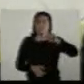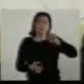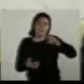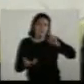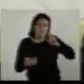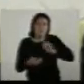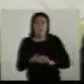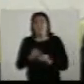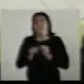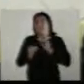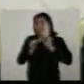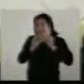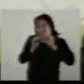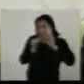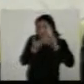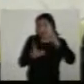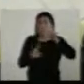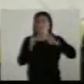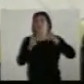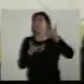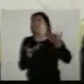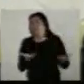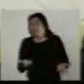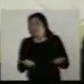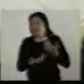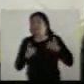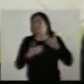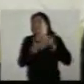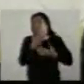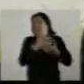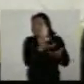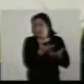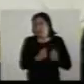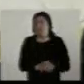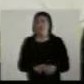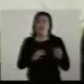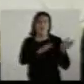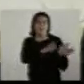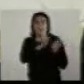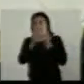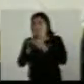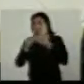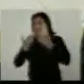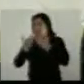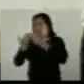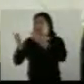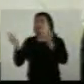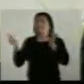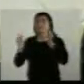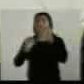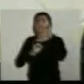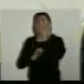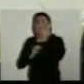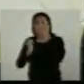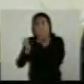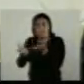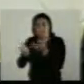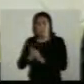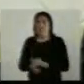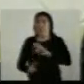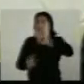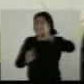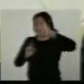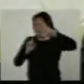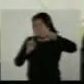deben tratar de restablecer las funciones de la persona que tiene la discapacidad. Aquí el tema es más amplio, es un tema de derechos.